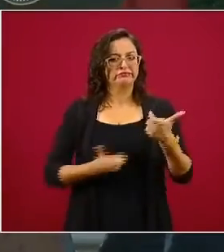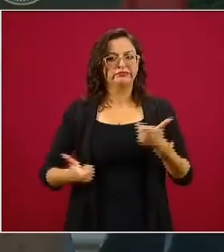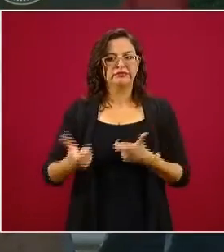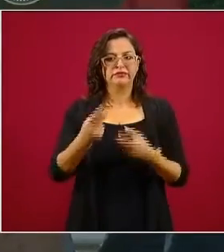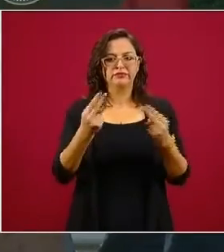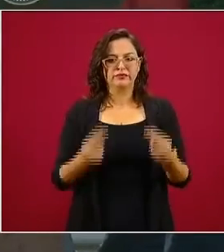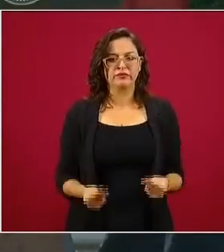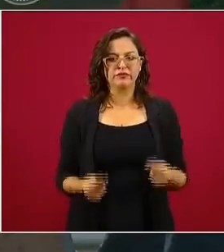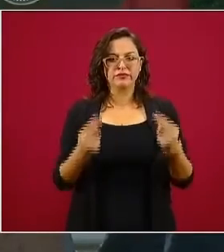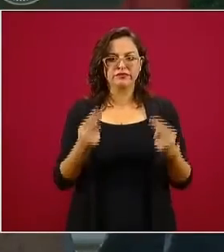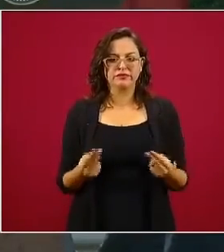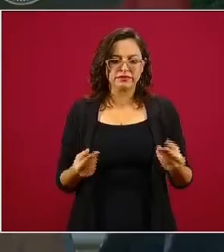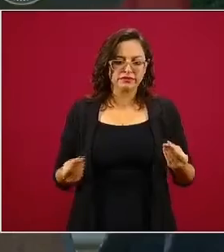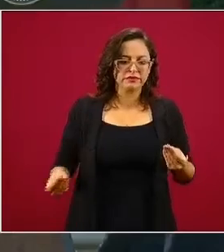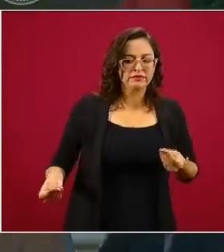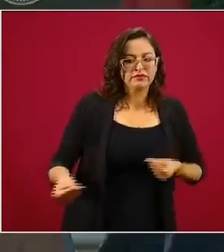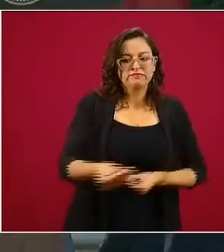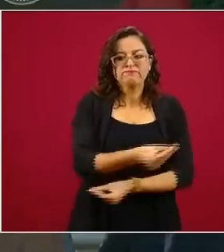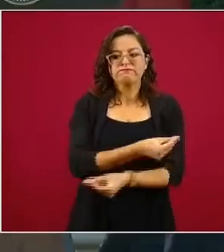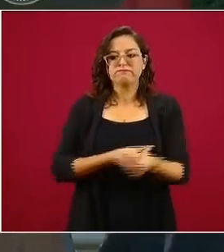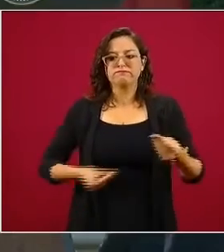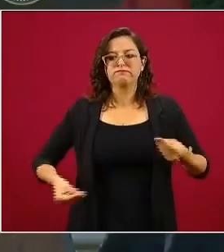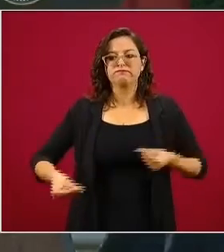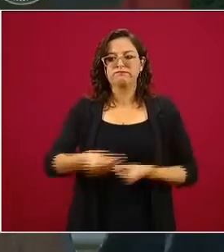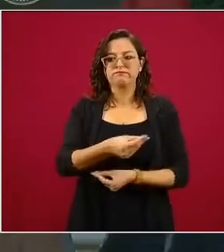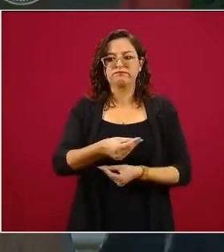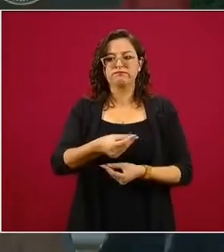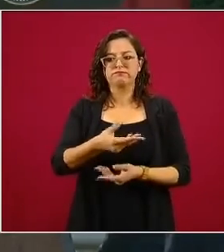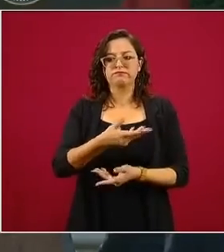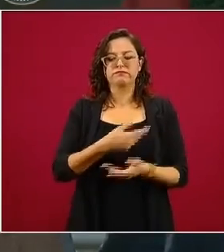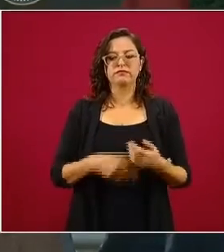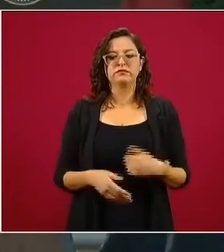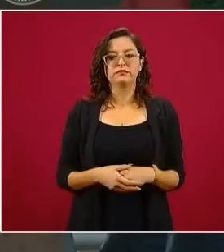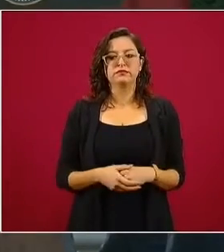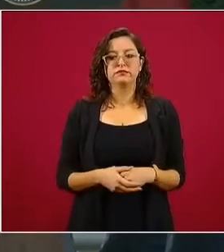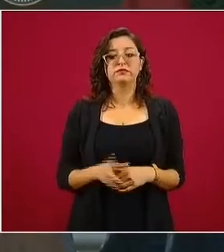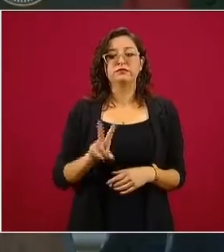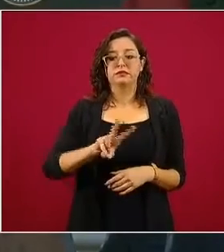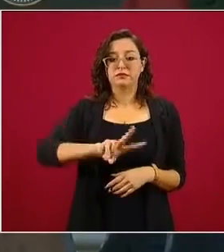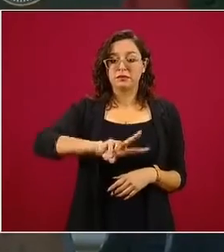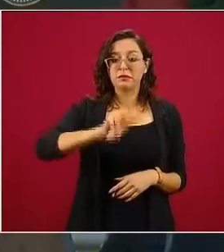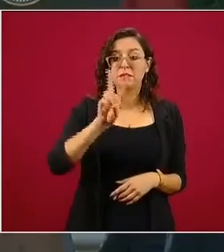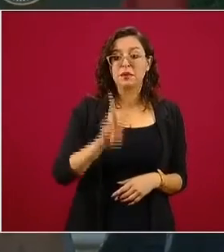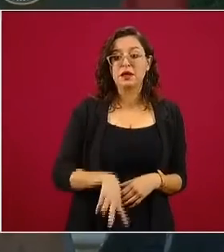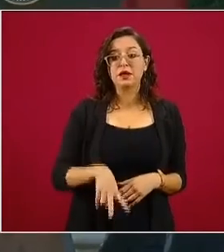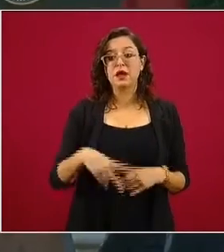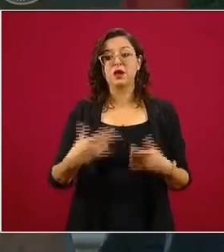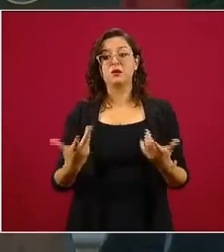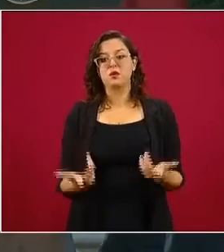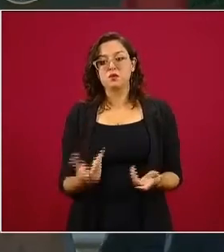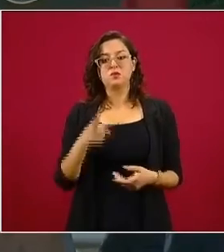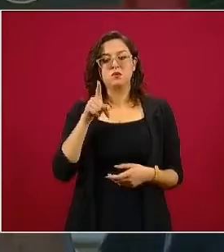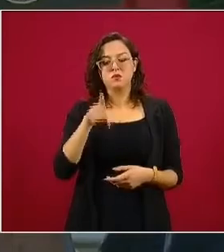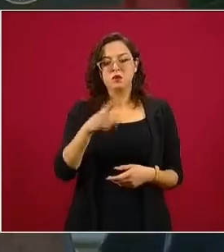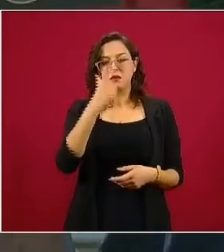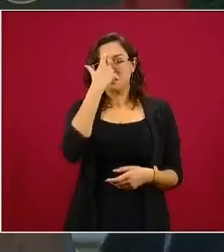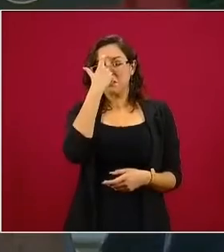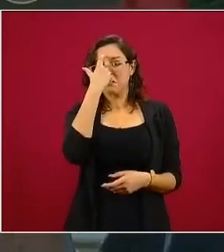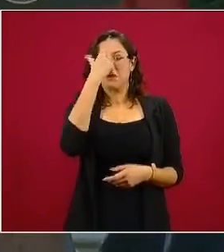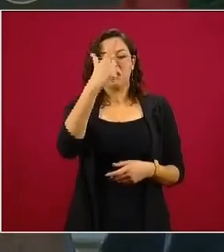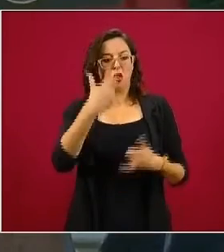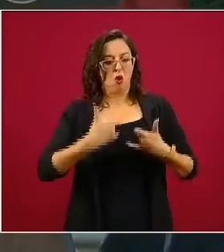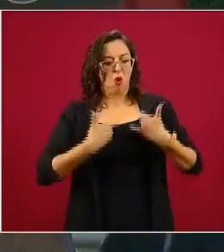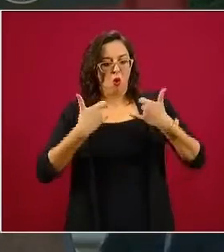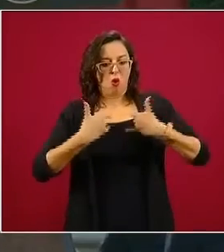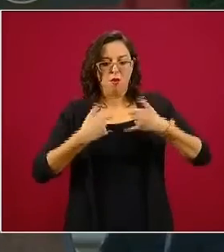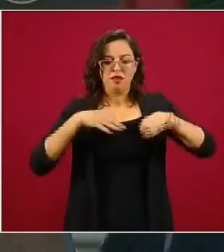comercial de la región. Me refiero a su joven, creativa y responsable fuerza